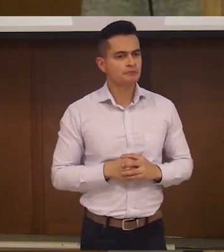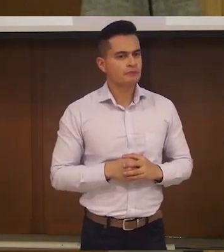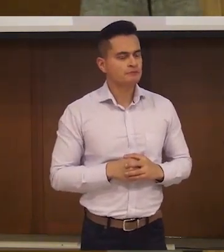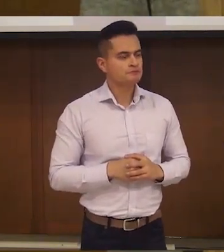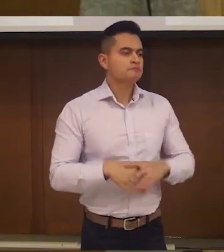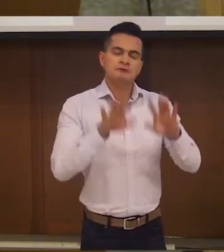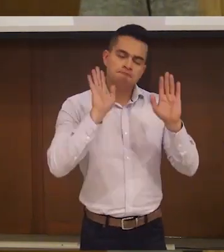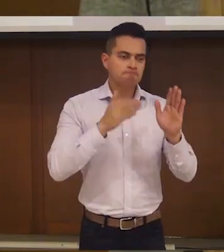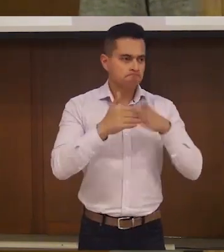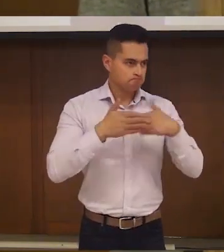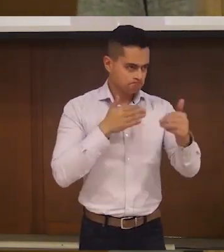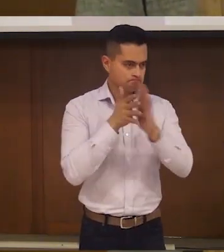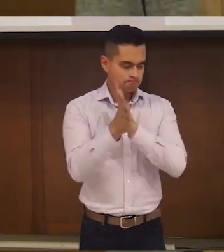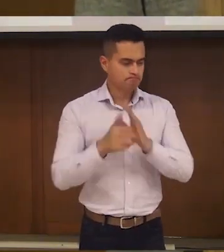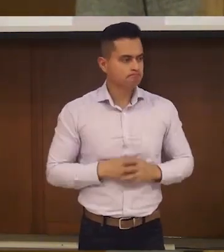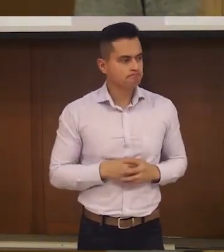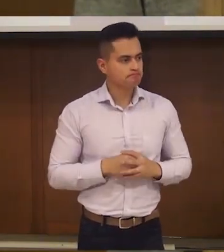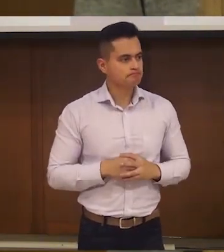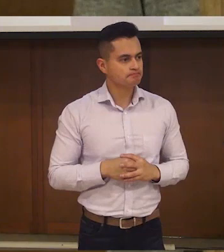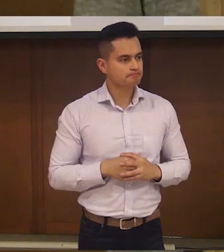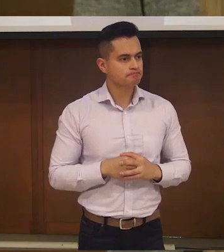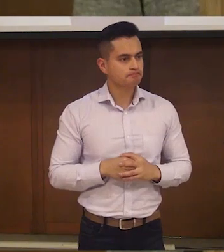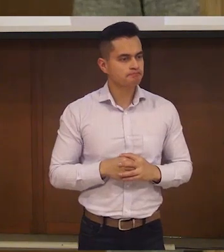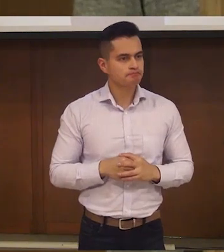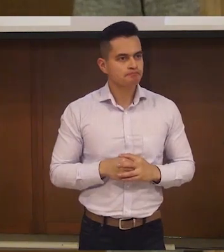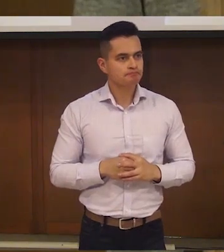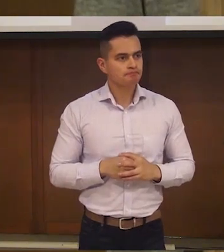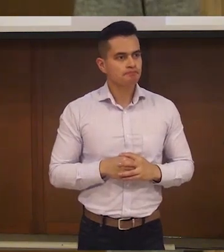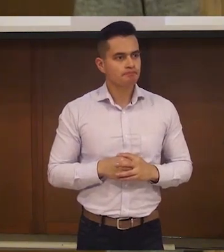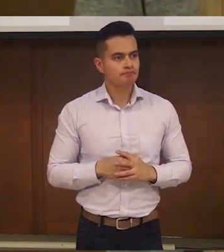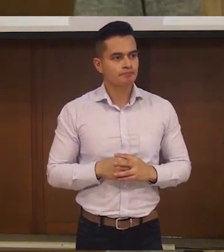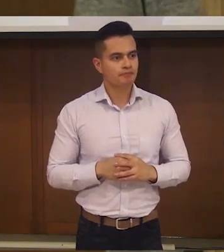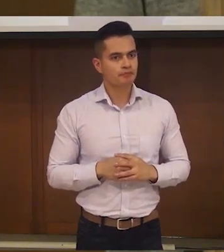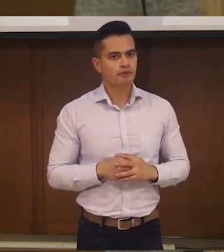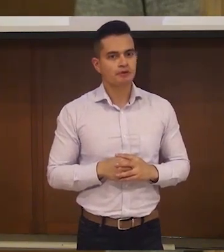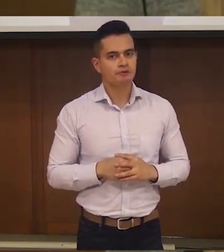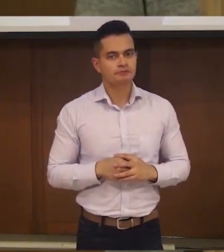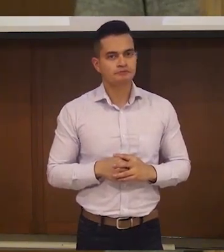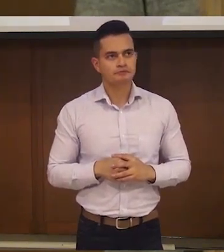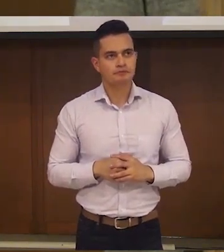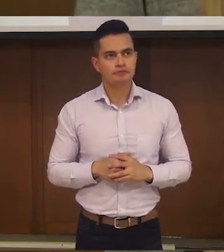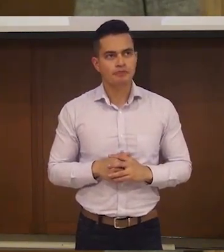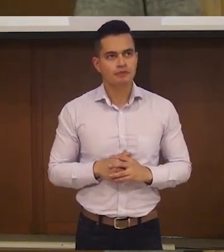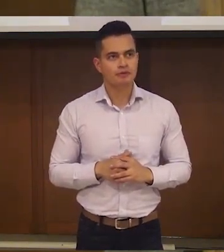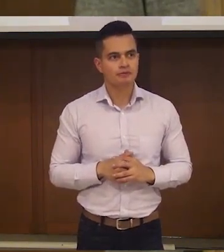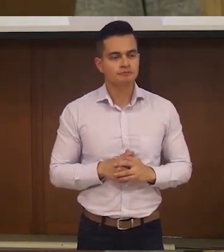Bueno, en todo caso, en cada